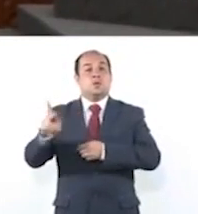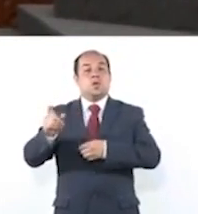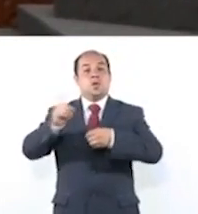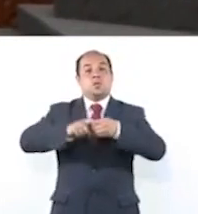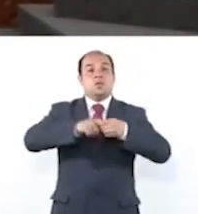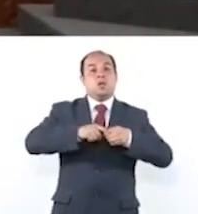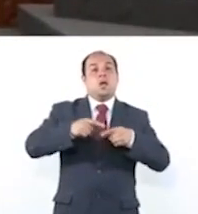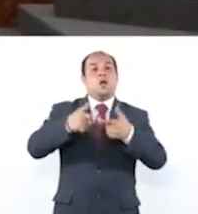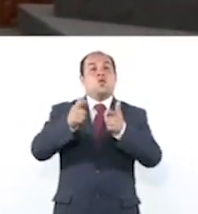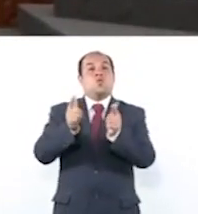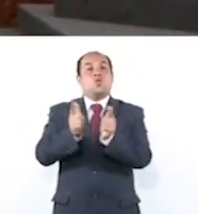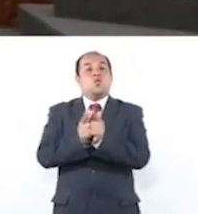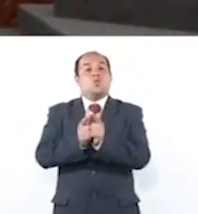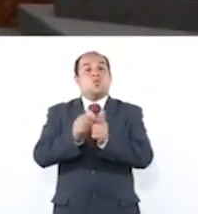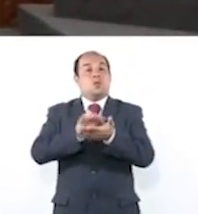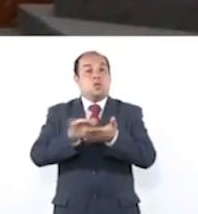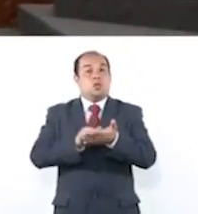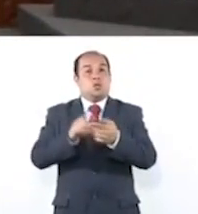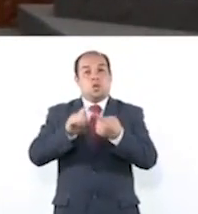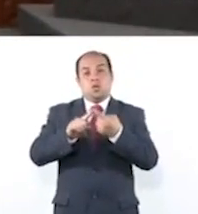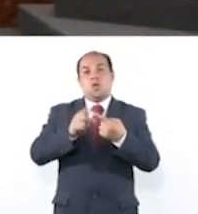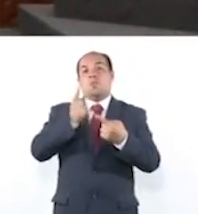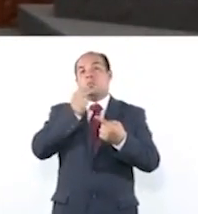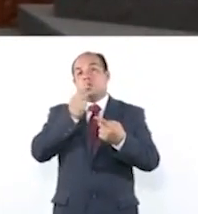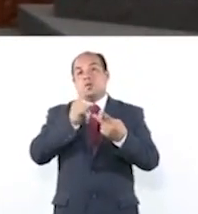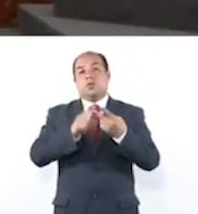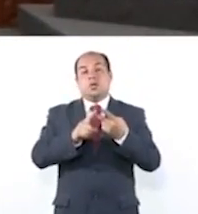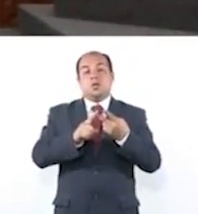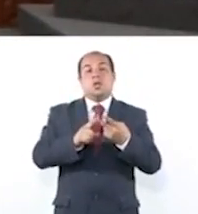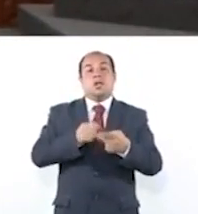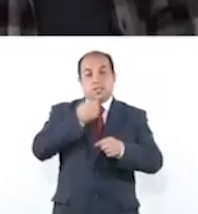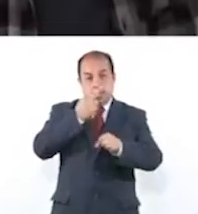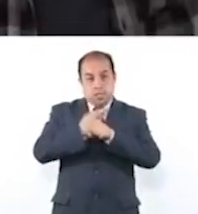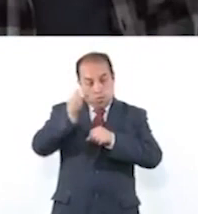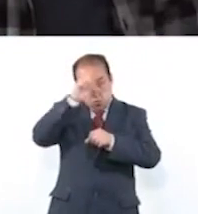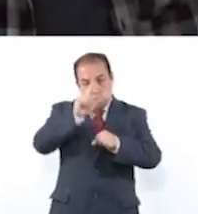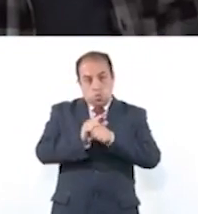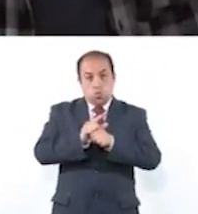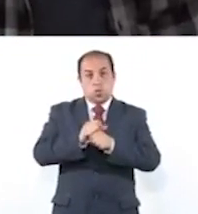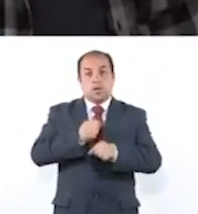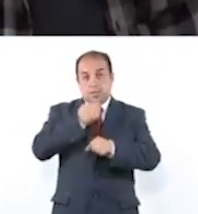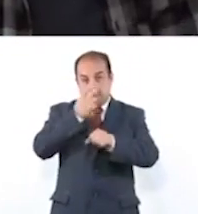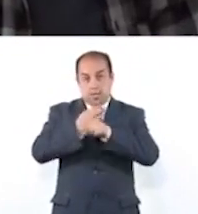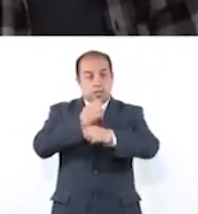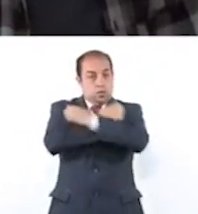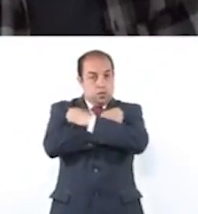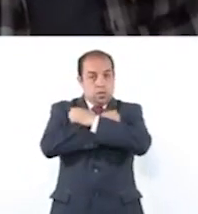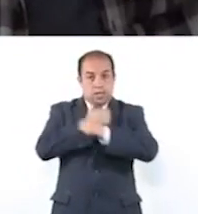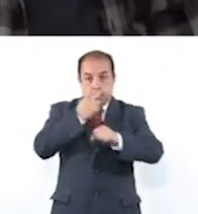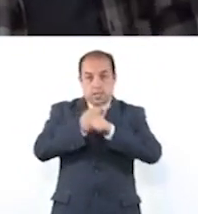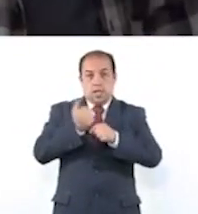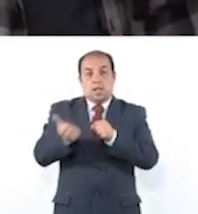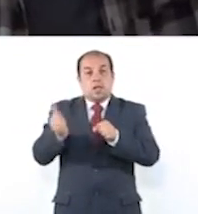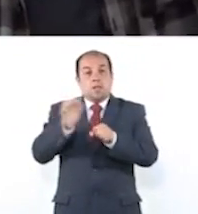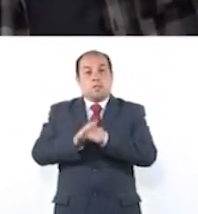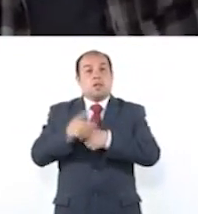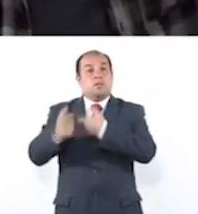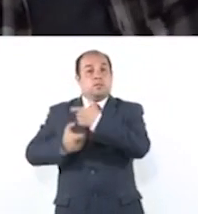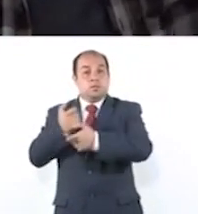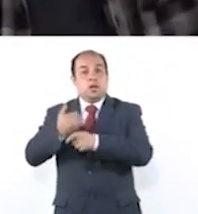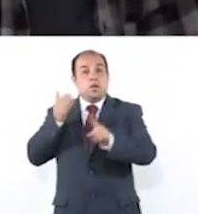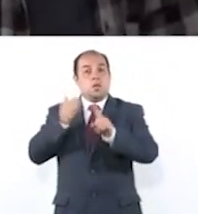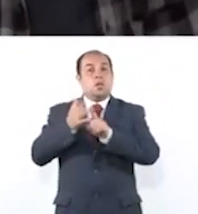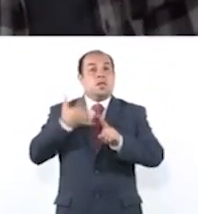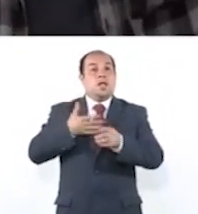de lectura, desde la policía hasta la propia Secretaría de Cultura, Secretaría de Educación, la Secretaría de Administración y Finanzas. La idea es